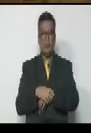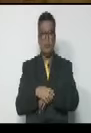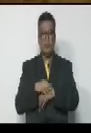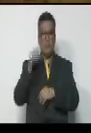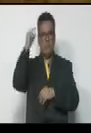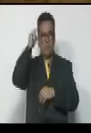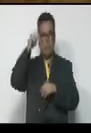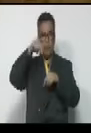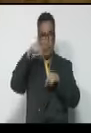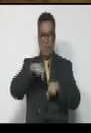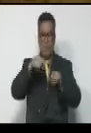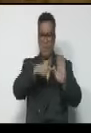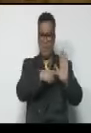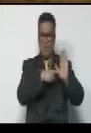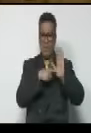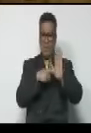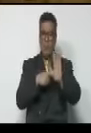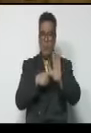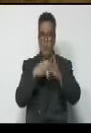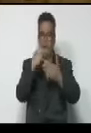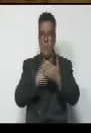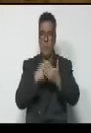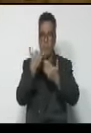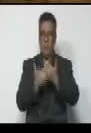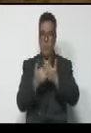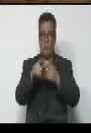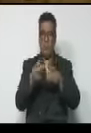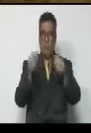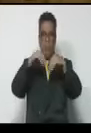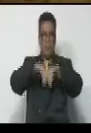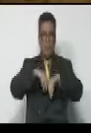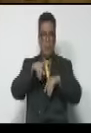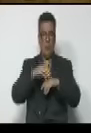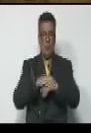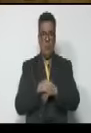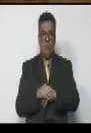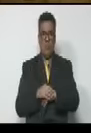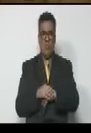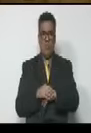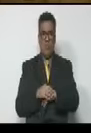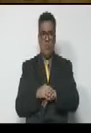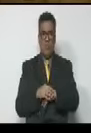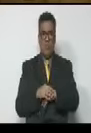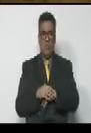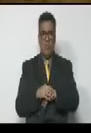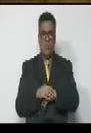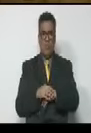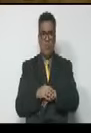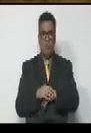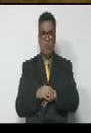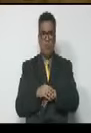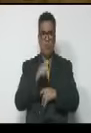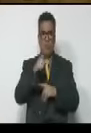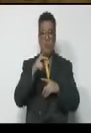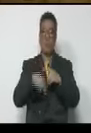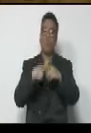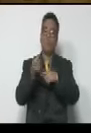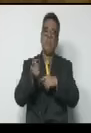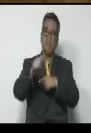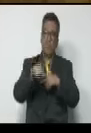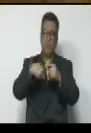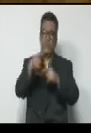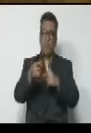hoy me corresponde presentar un proyecto de acuerdo, que más que un proyecto de